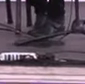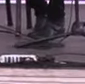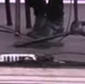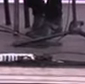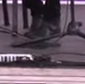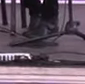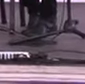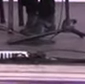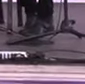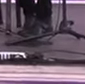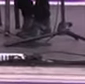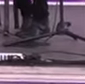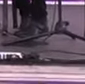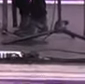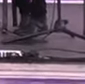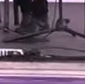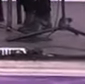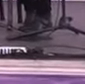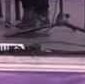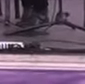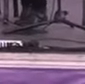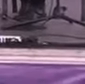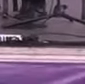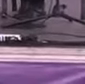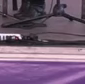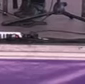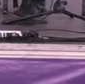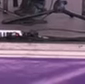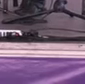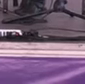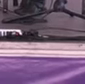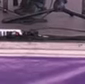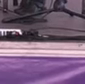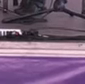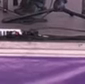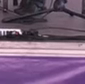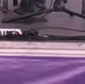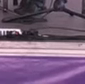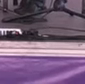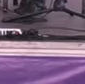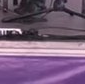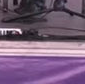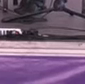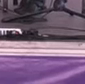Gracias, gracias. Un aplauso para los bailarines, grandes bailarines de folclore.